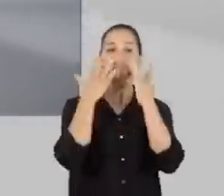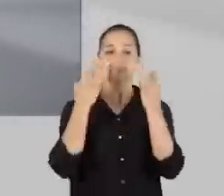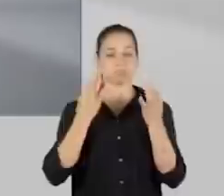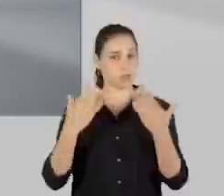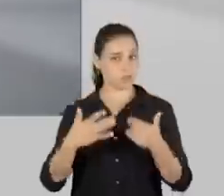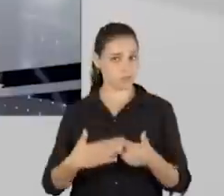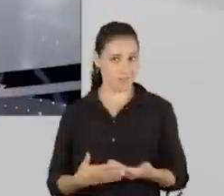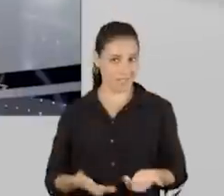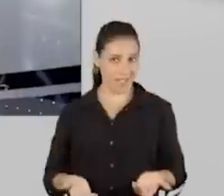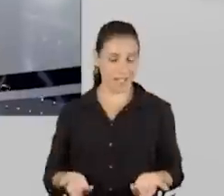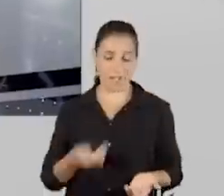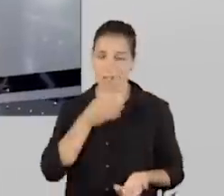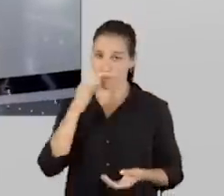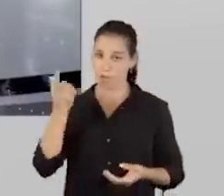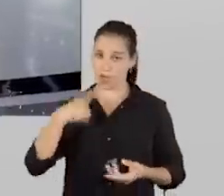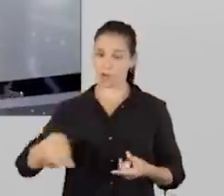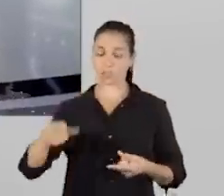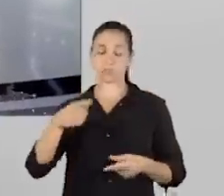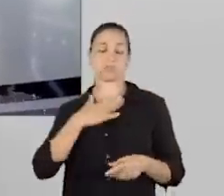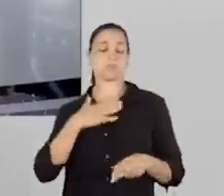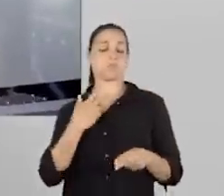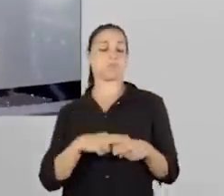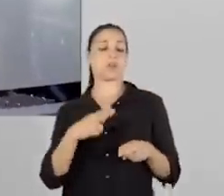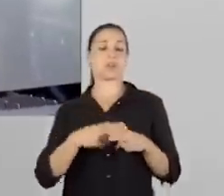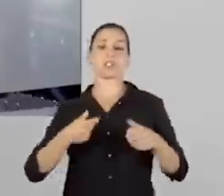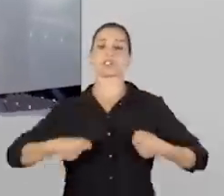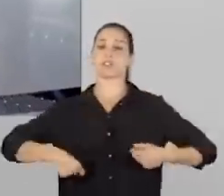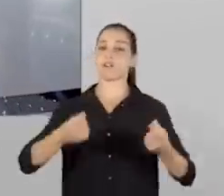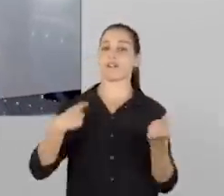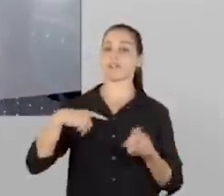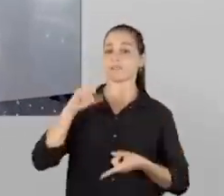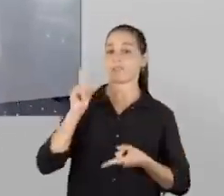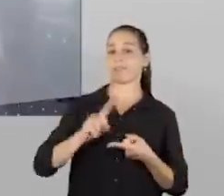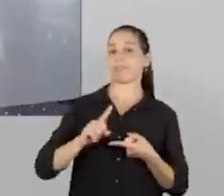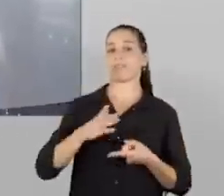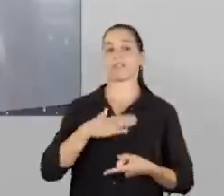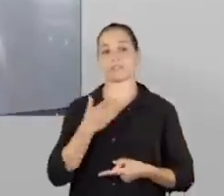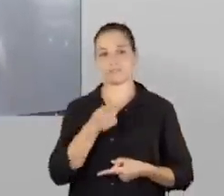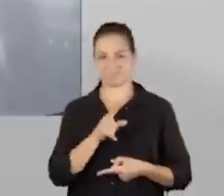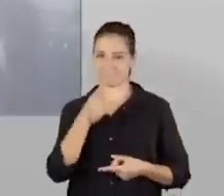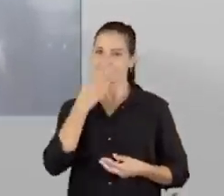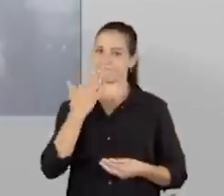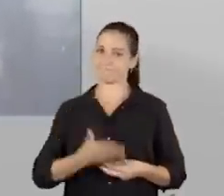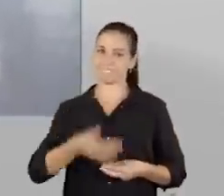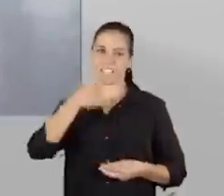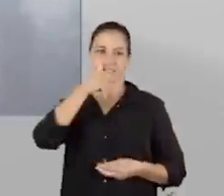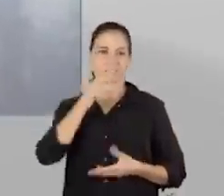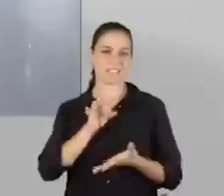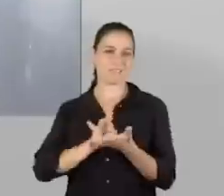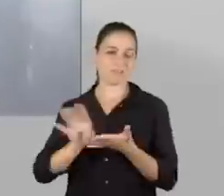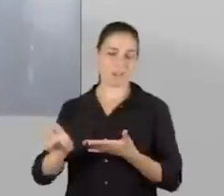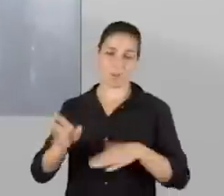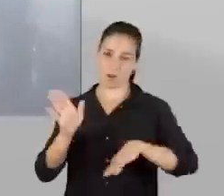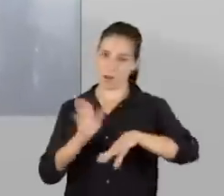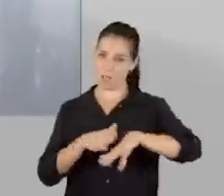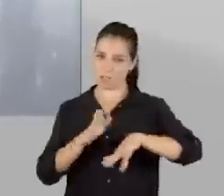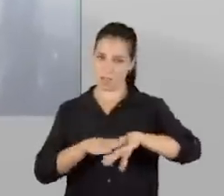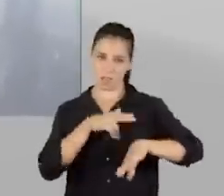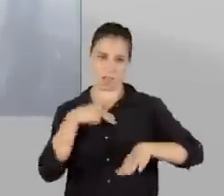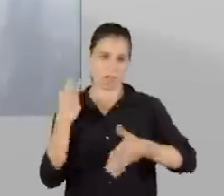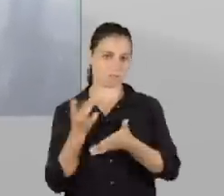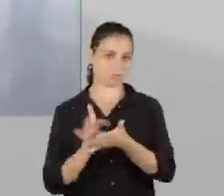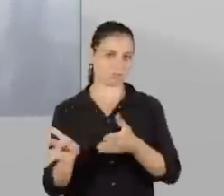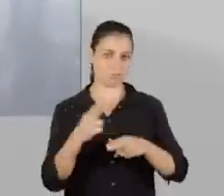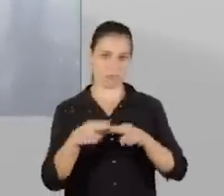el gasto político es muy importante sacar no solo a Sánchez sino las políticas de la izquierda las políticas de la izquierda que solo traen